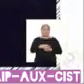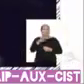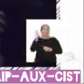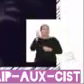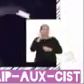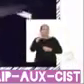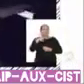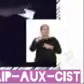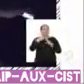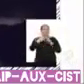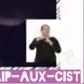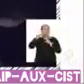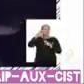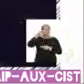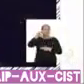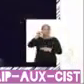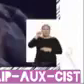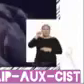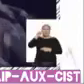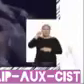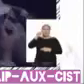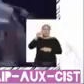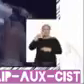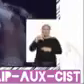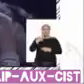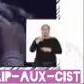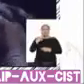Hola, soy Claudia. Tengo 15 años.